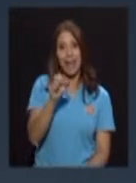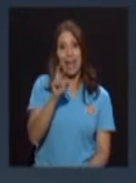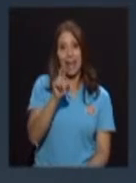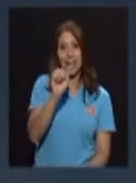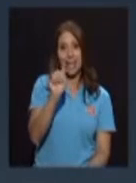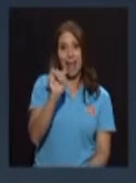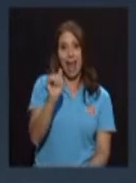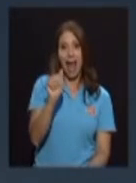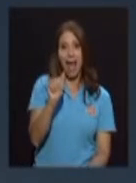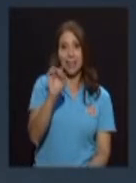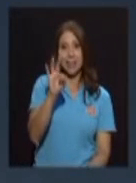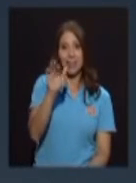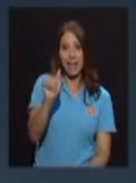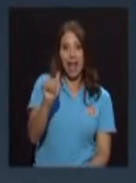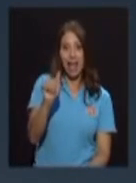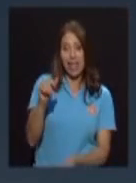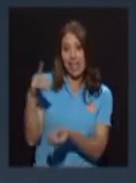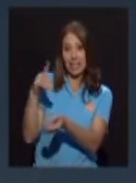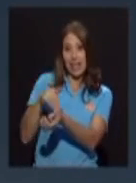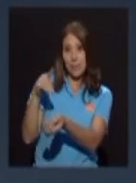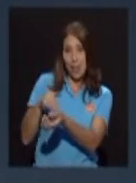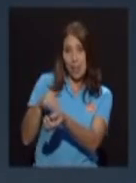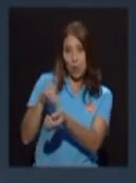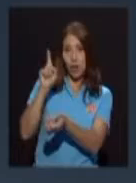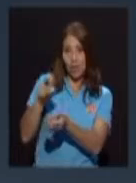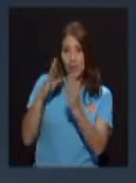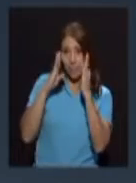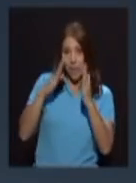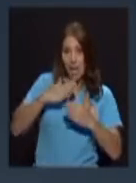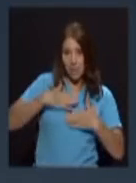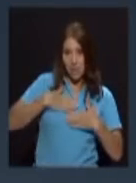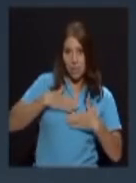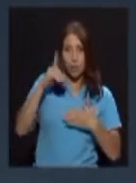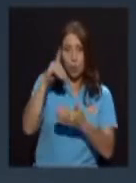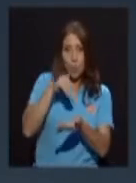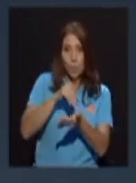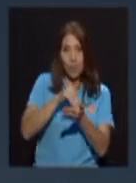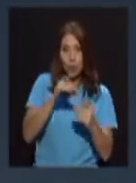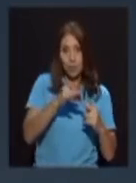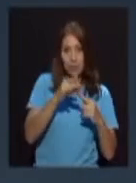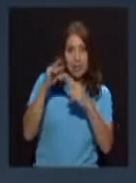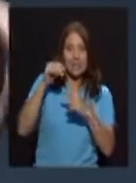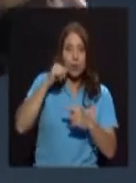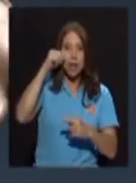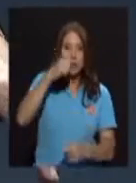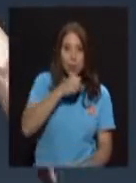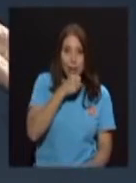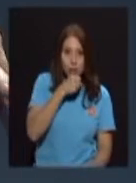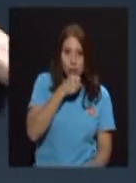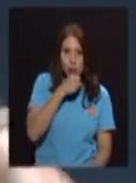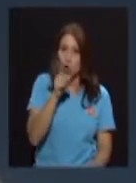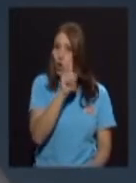que me debería tocar a mí, es decir, es ya un médico especializado en adulto mayor, no es un